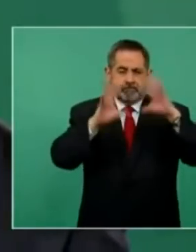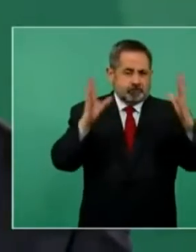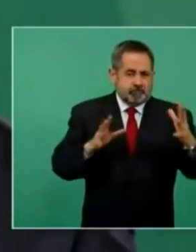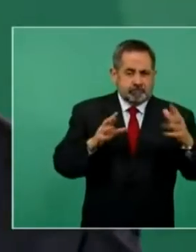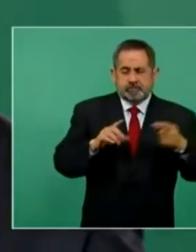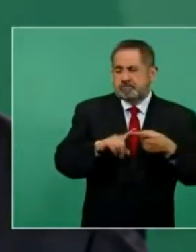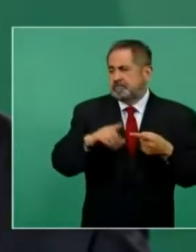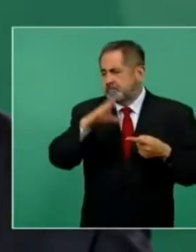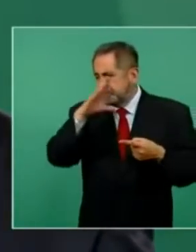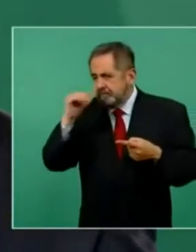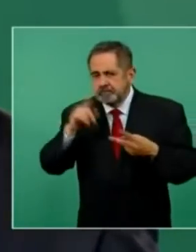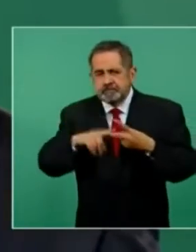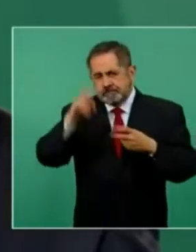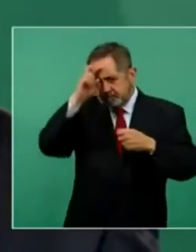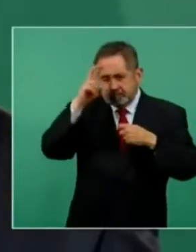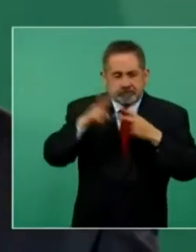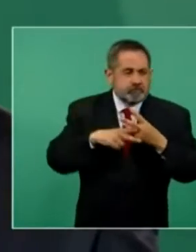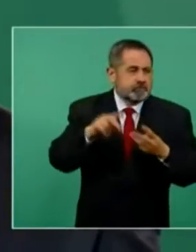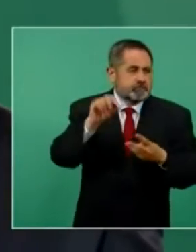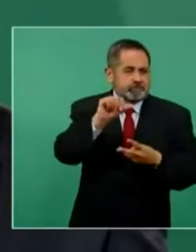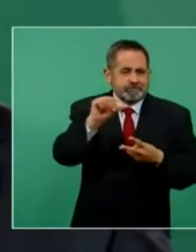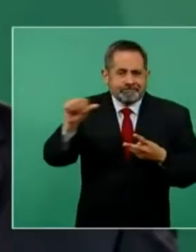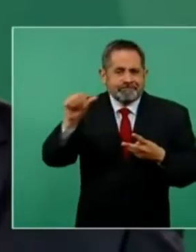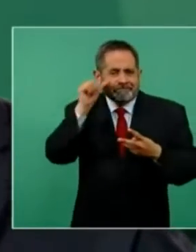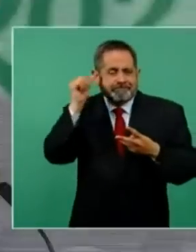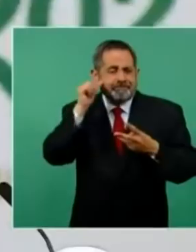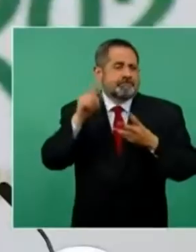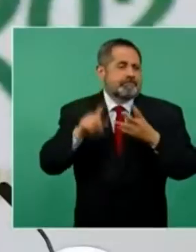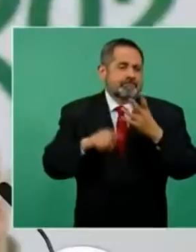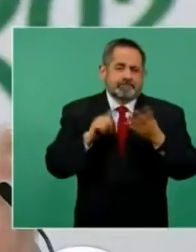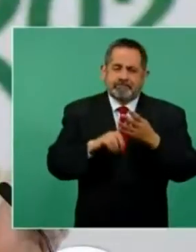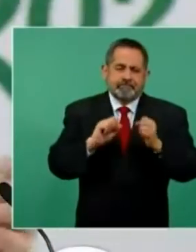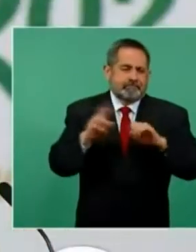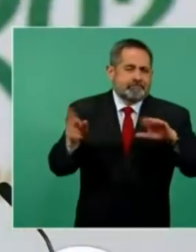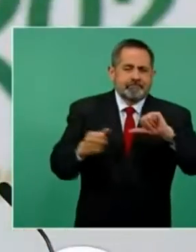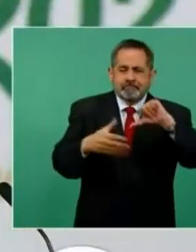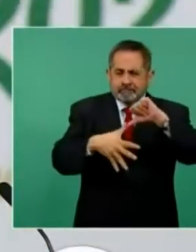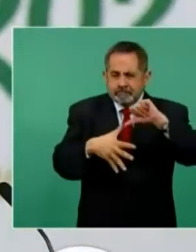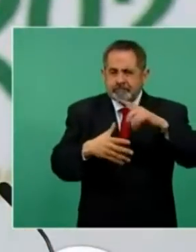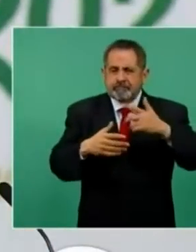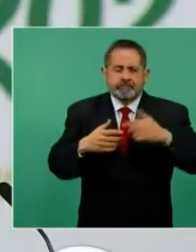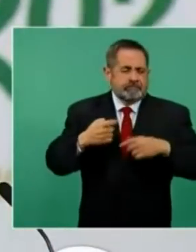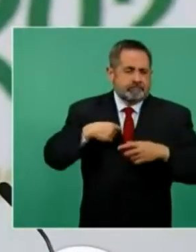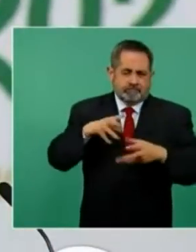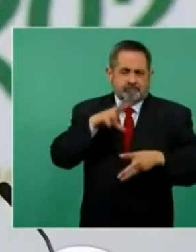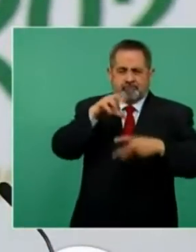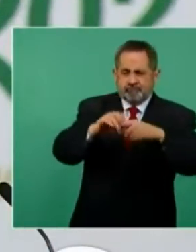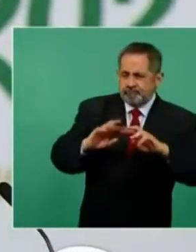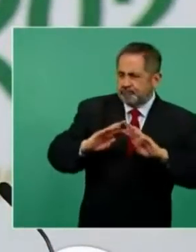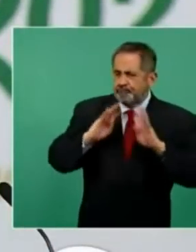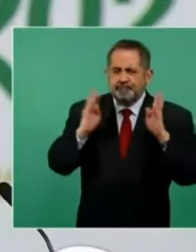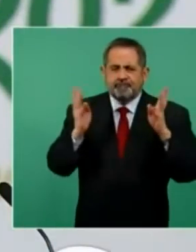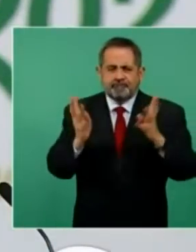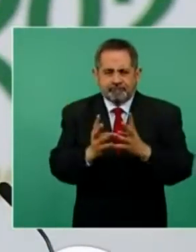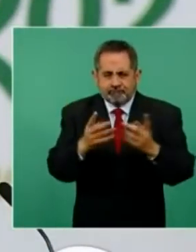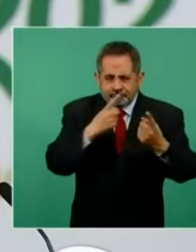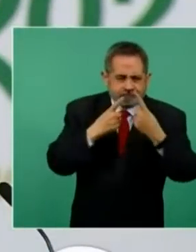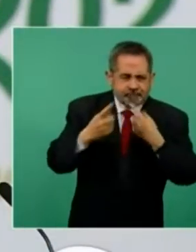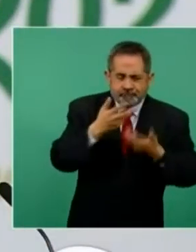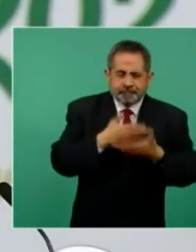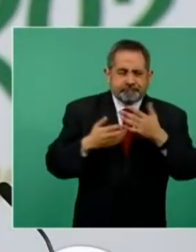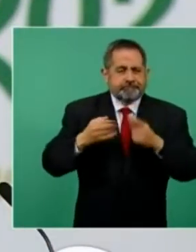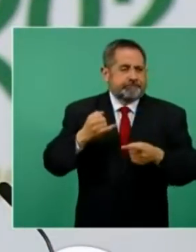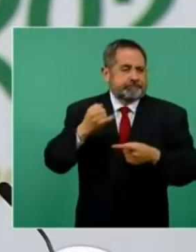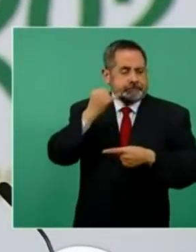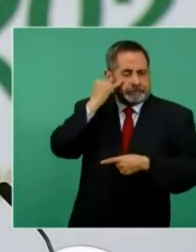áfrica europa asia o américa latina esté con nosotros todas las regiones del mundo japón